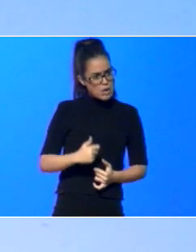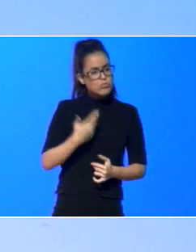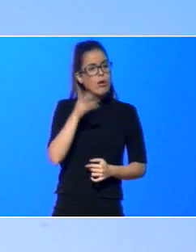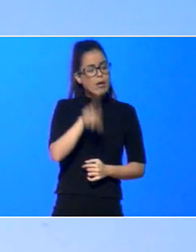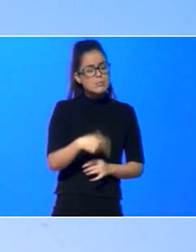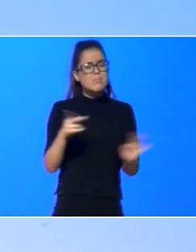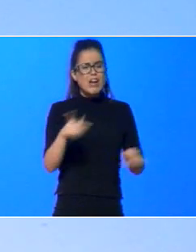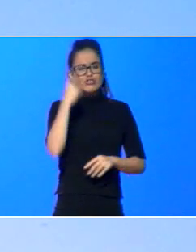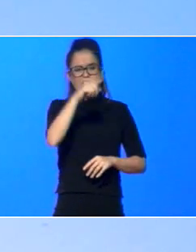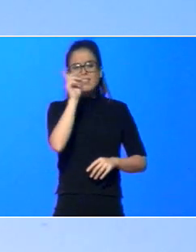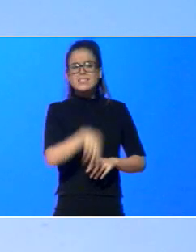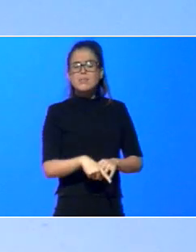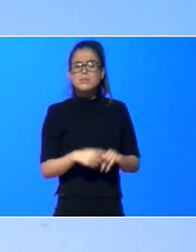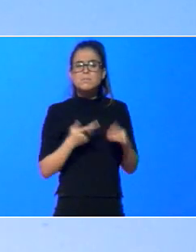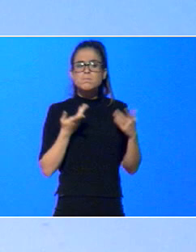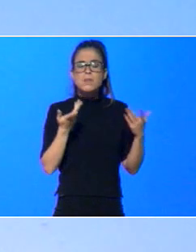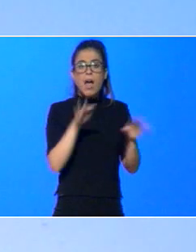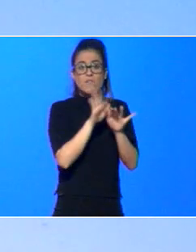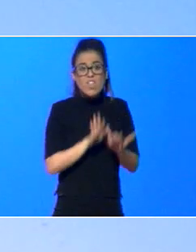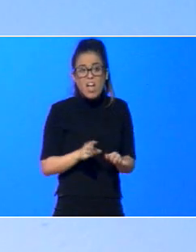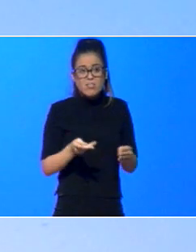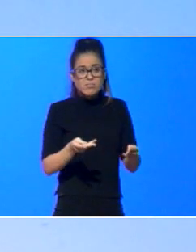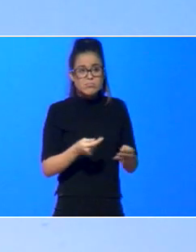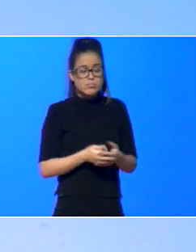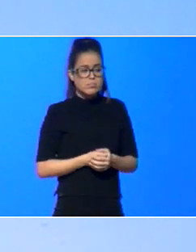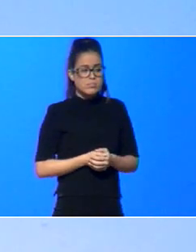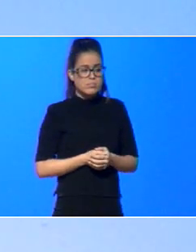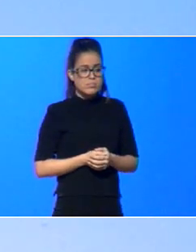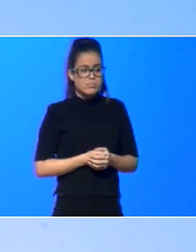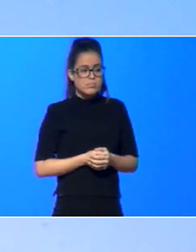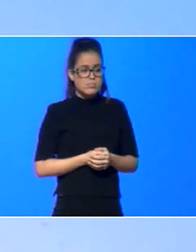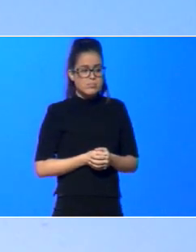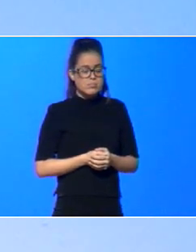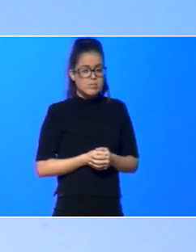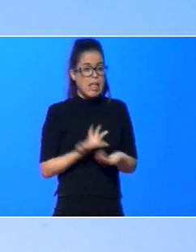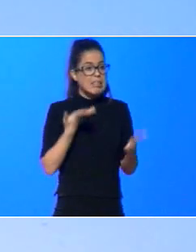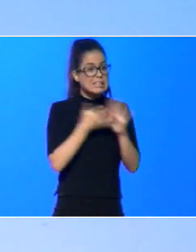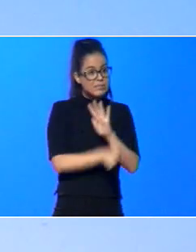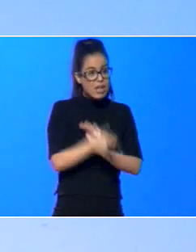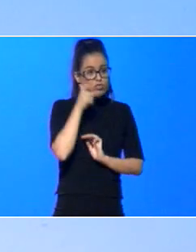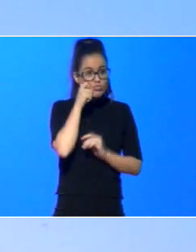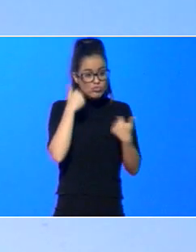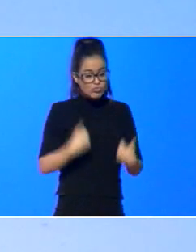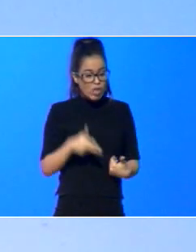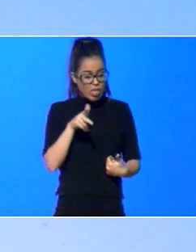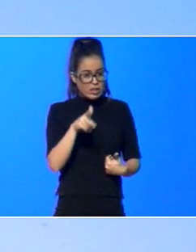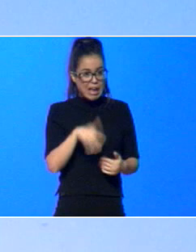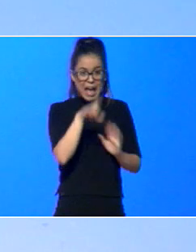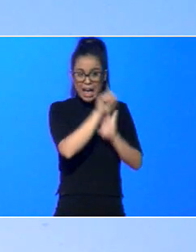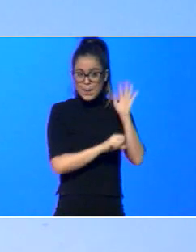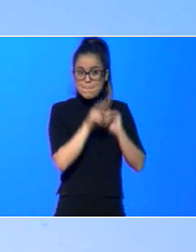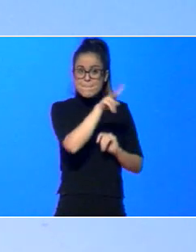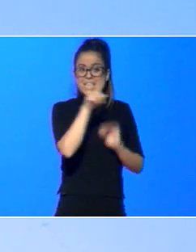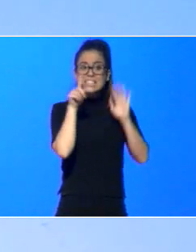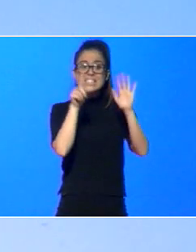consciente no De que al final el significado de ese derecho humano de ese artículo 26 1